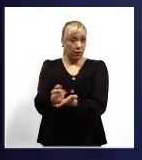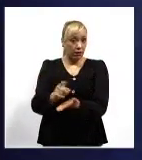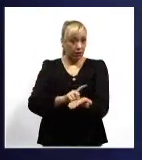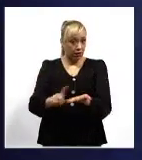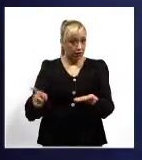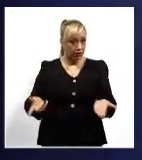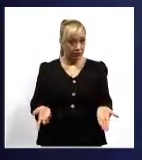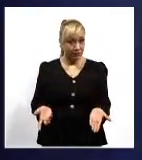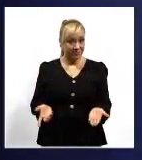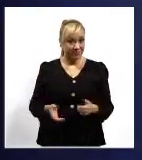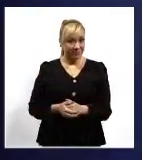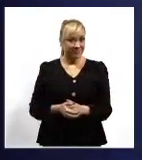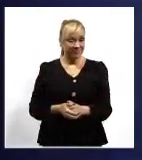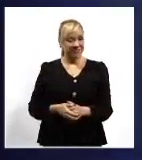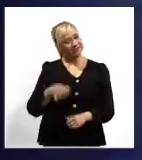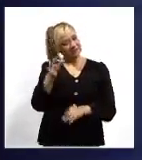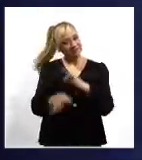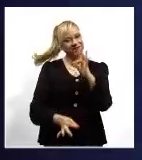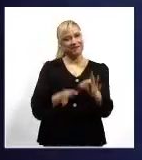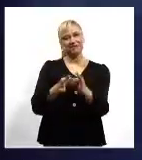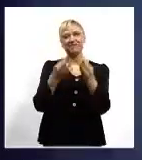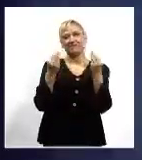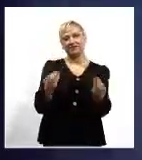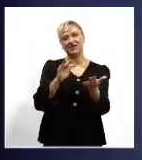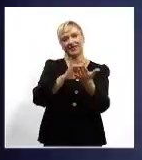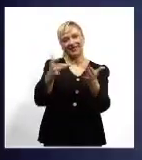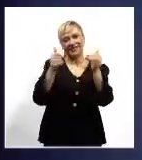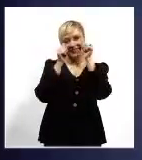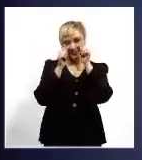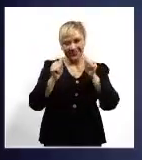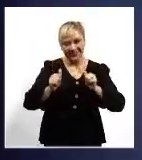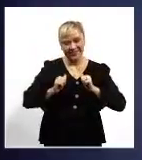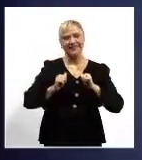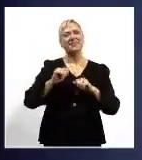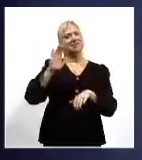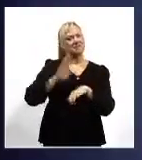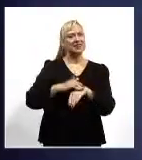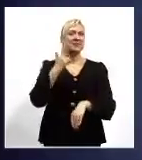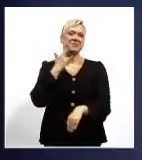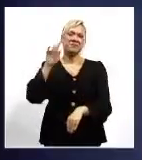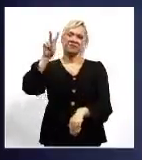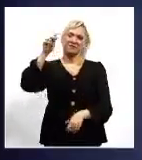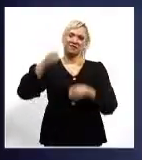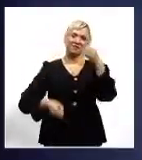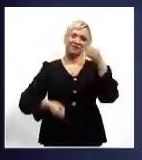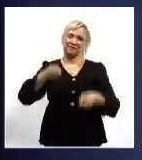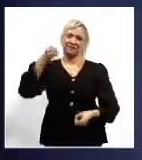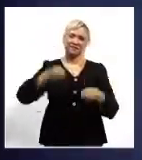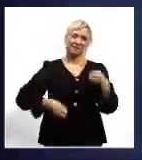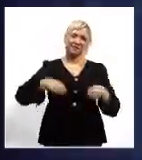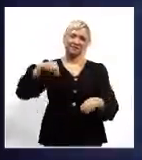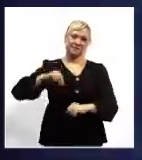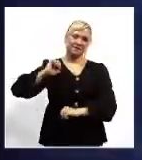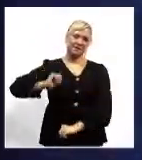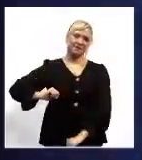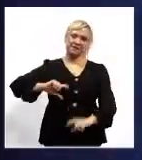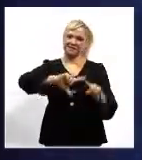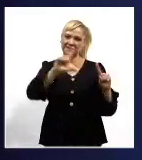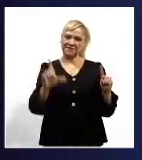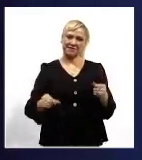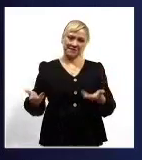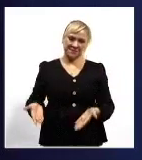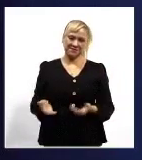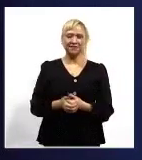Es así como llegamos al final de este espacio, como siempre agradeciendo su compañía e invitándole a seguir aquí en la señal del canal del Poder Judicial de la